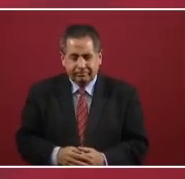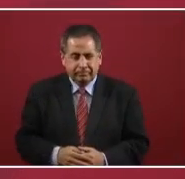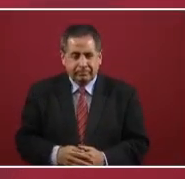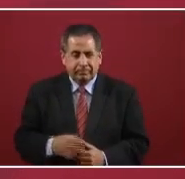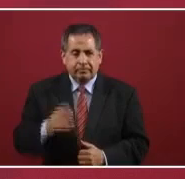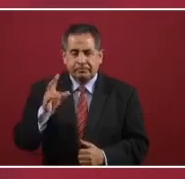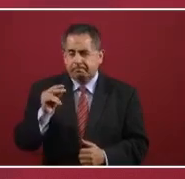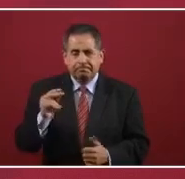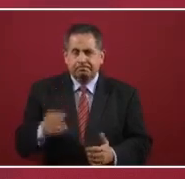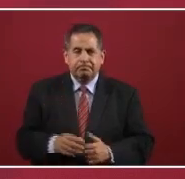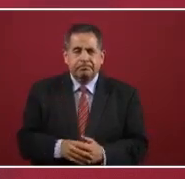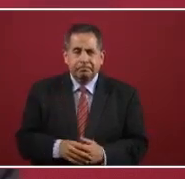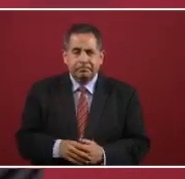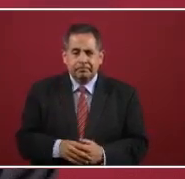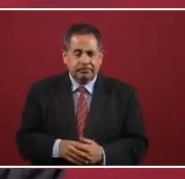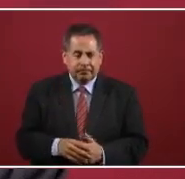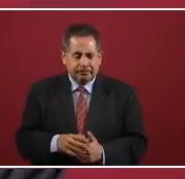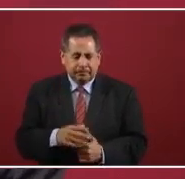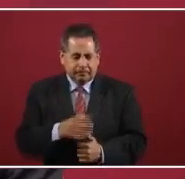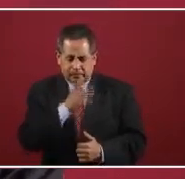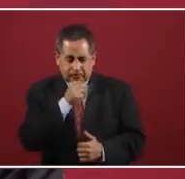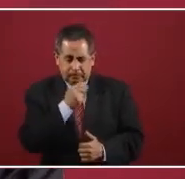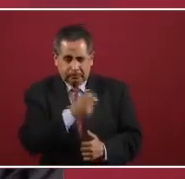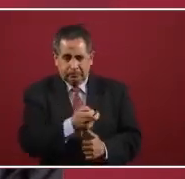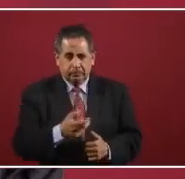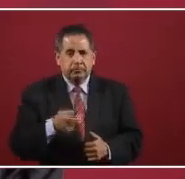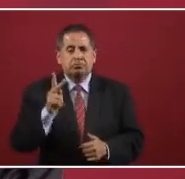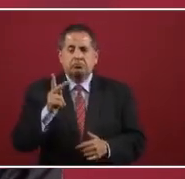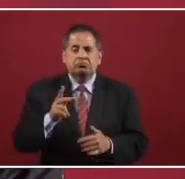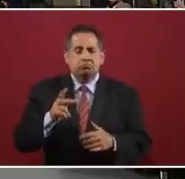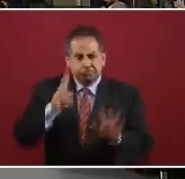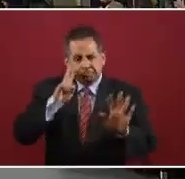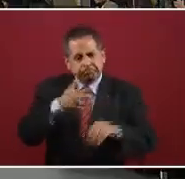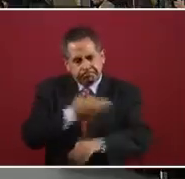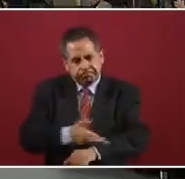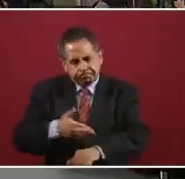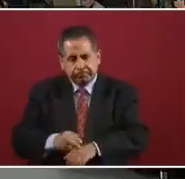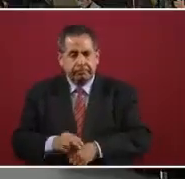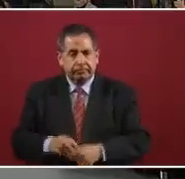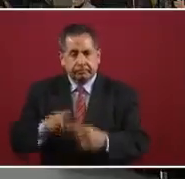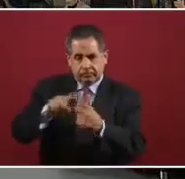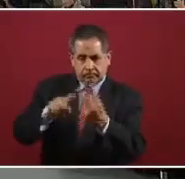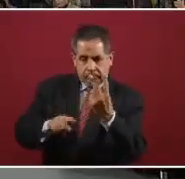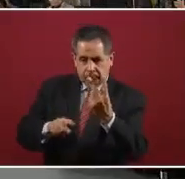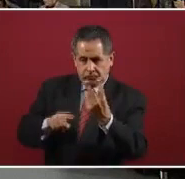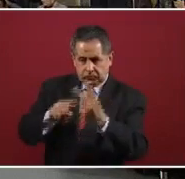no es posible eso, pero lo estamos viendo. Dos más ya.